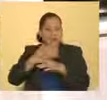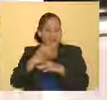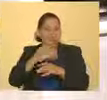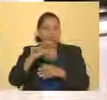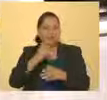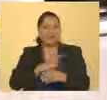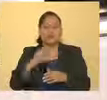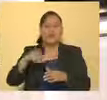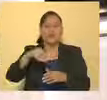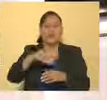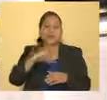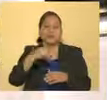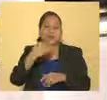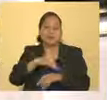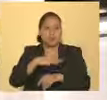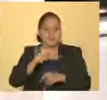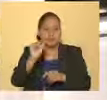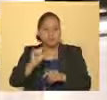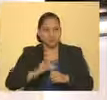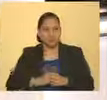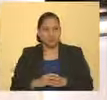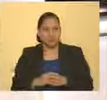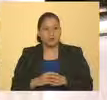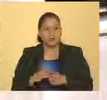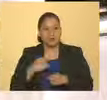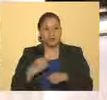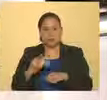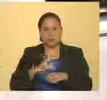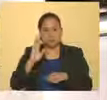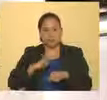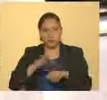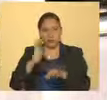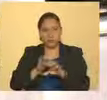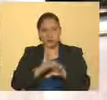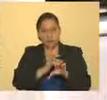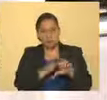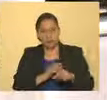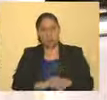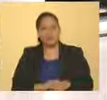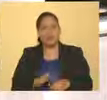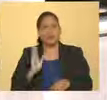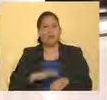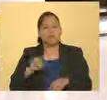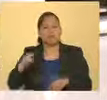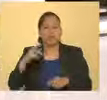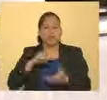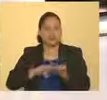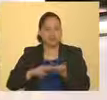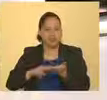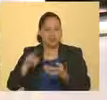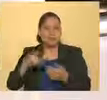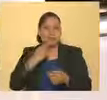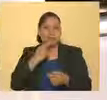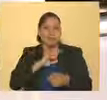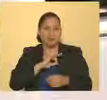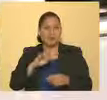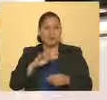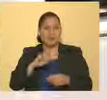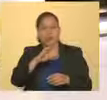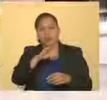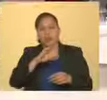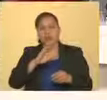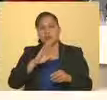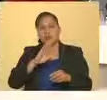doradito. Y aquí le voy a poner otro poquito más. Los más maduritos, acuérdense, que aquí es donde